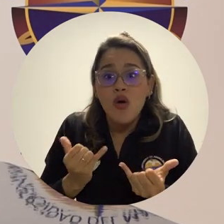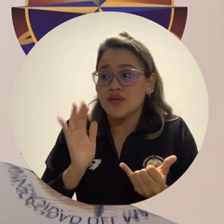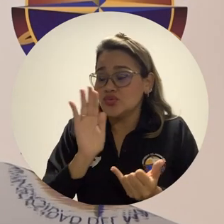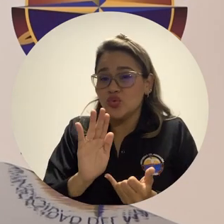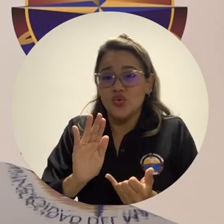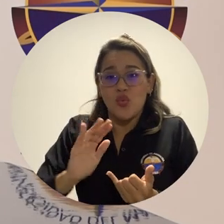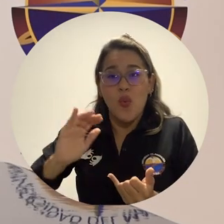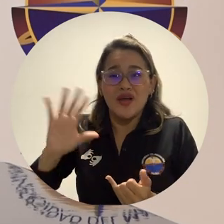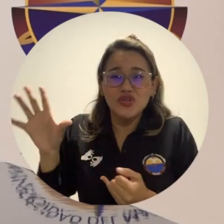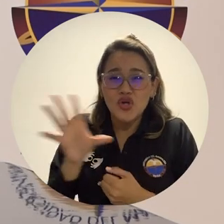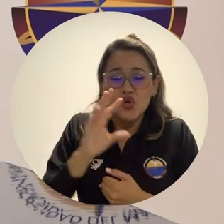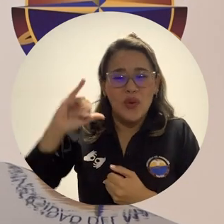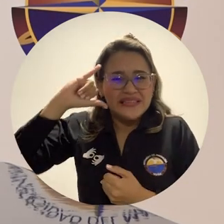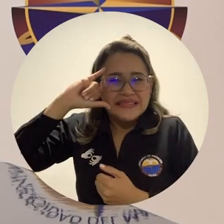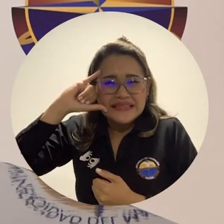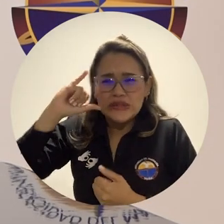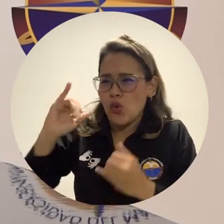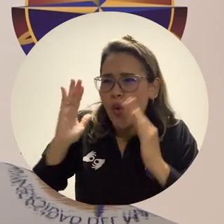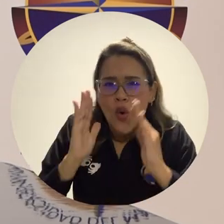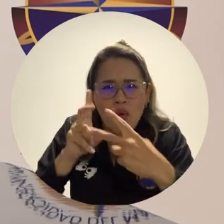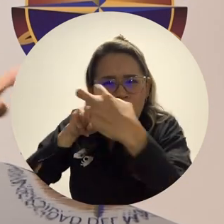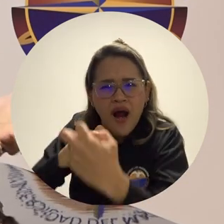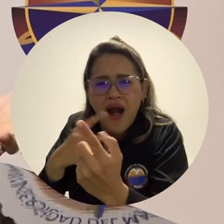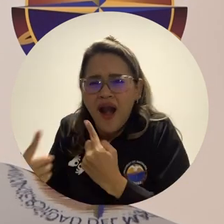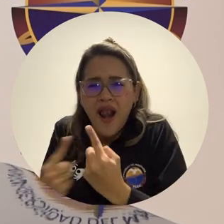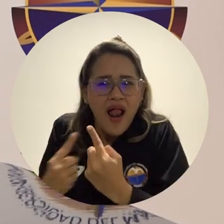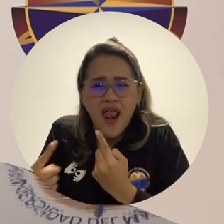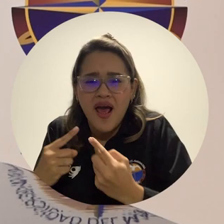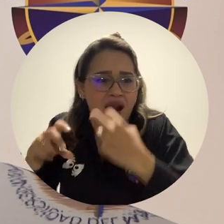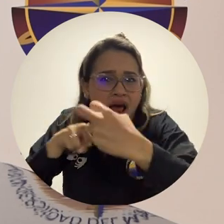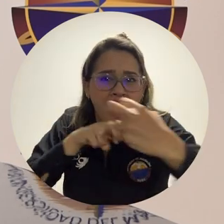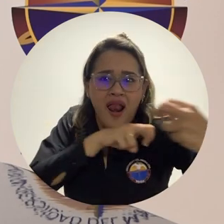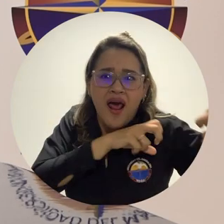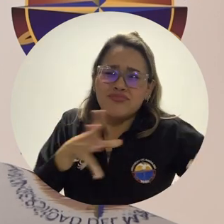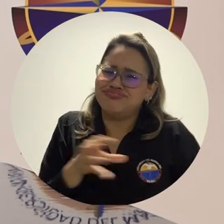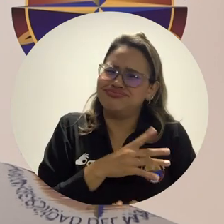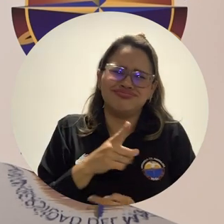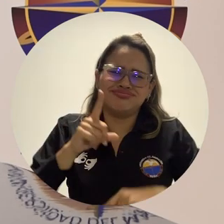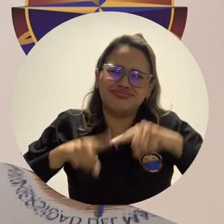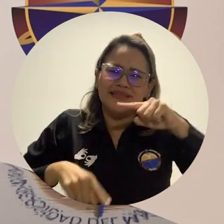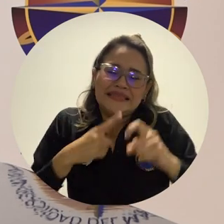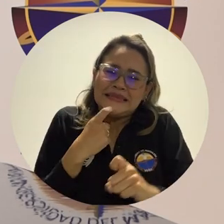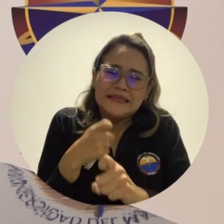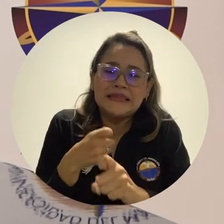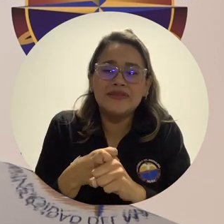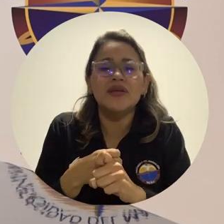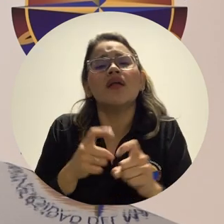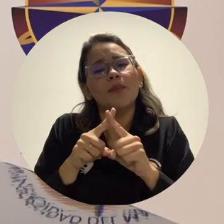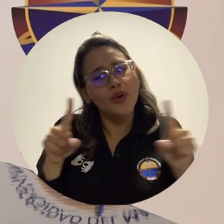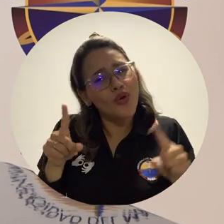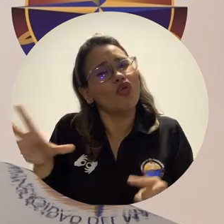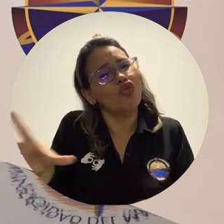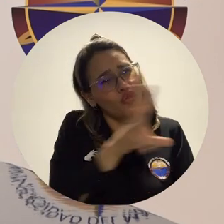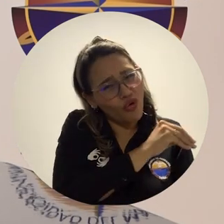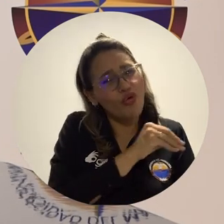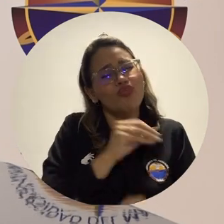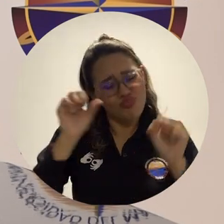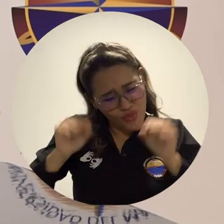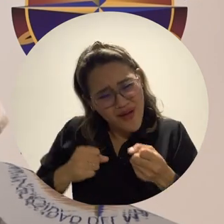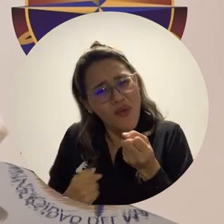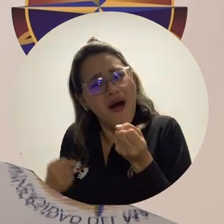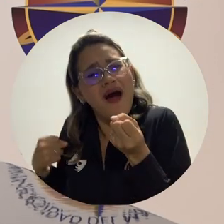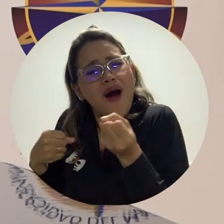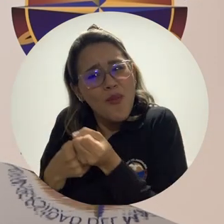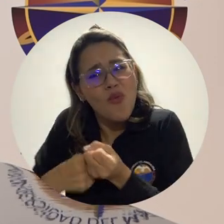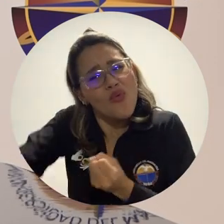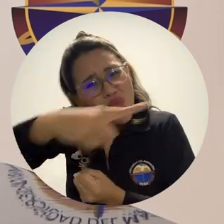jóvenes. En estos año y medio hemos atendido cerca de 4.000 consultas a través del programa de atención psicológica. Pero todos podemos ser ese